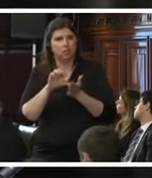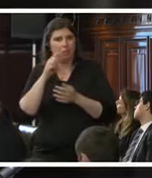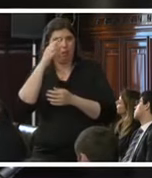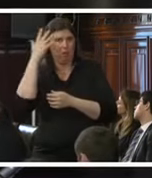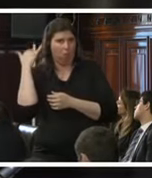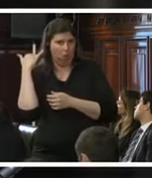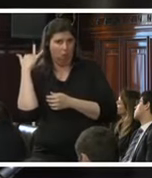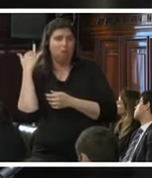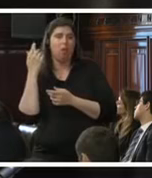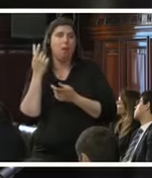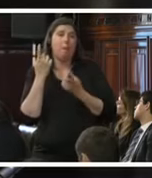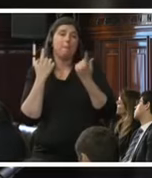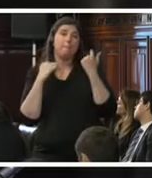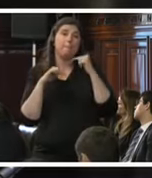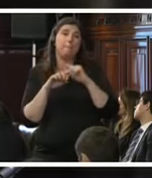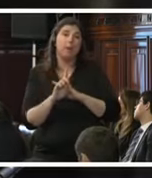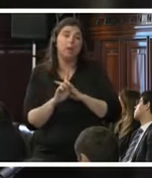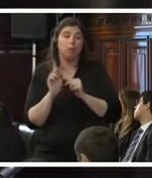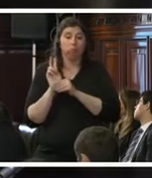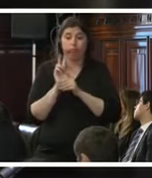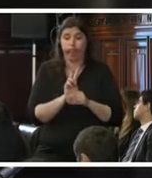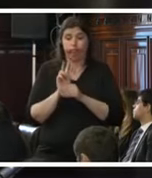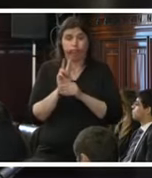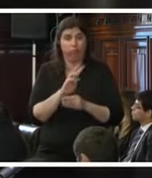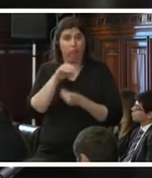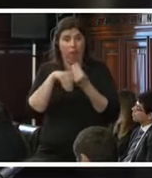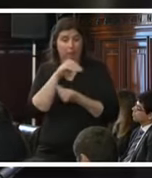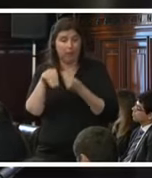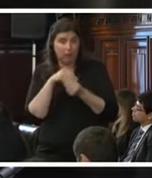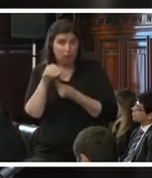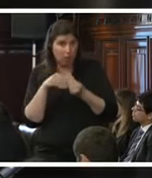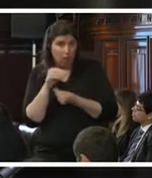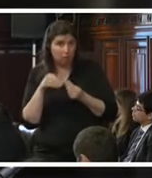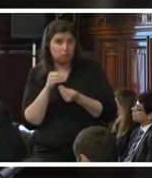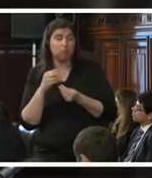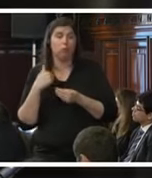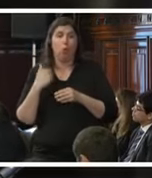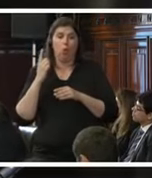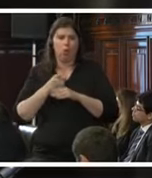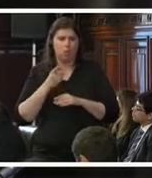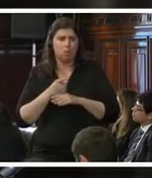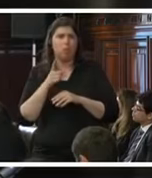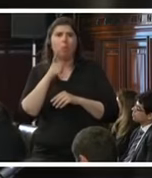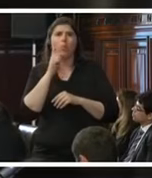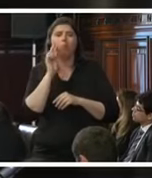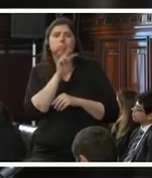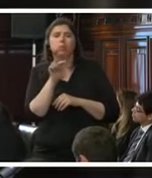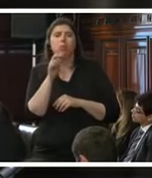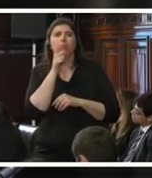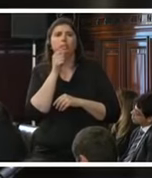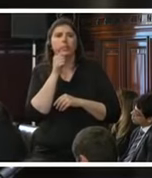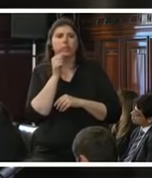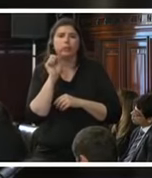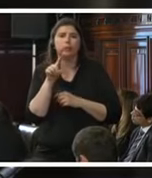Pero en visita a las familias también he recibido policías y sus familias.